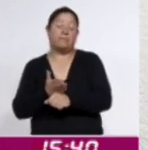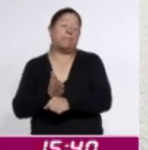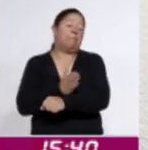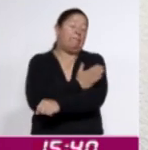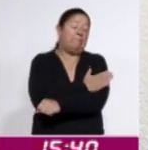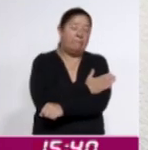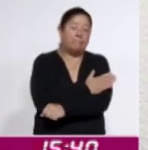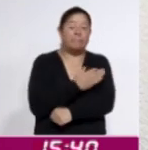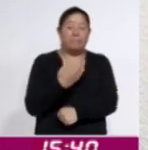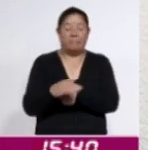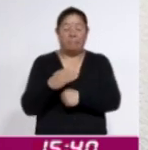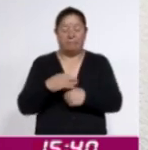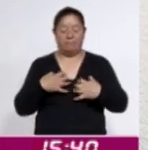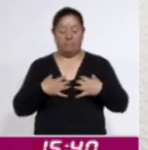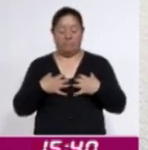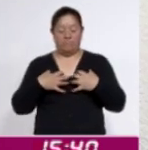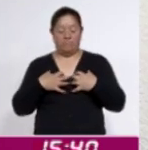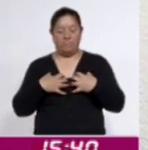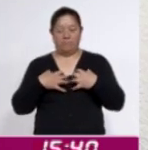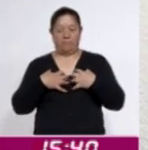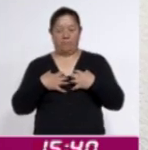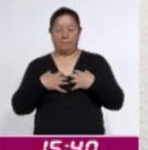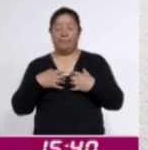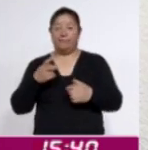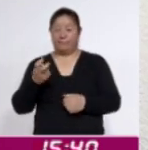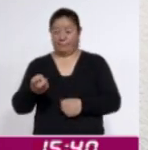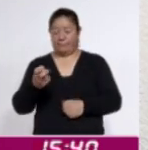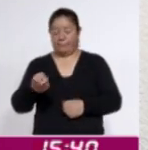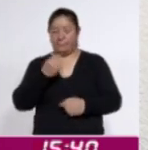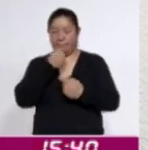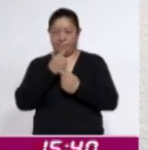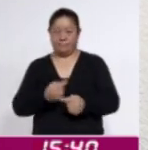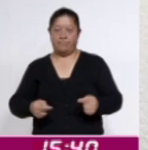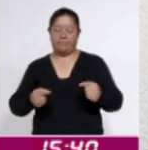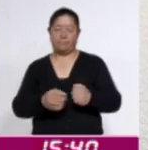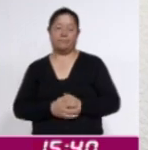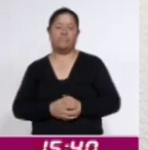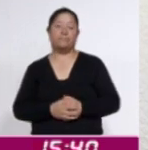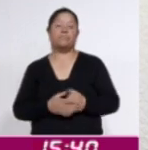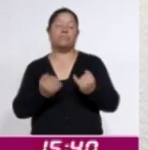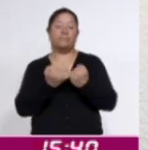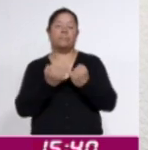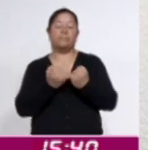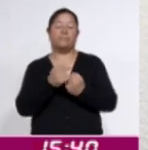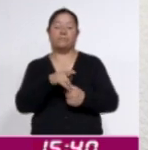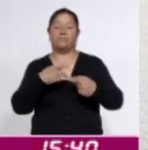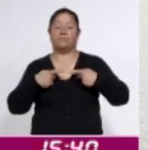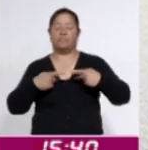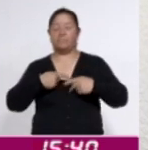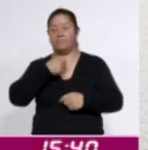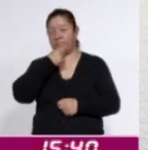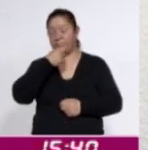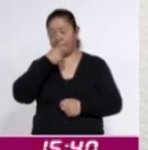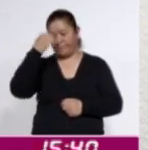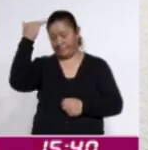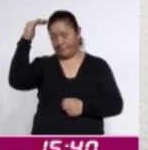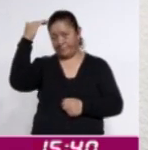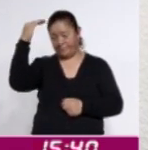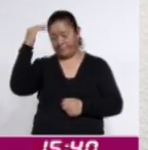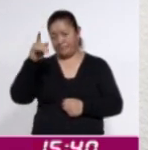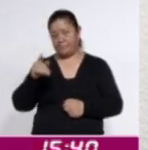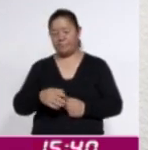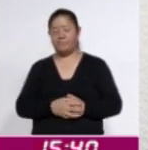esa maduración pulmonar, esos pequeños, y los pacientes ya de edad adulta, que